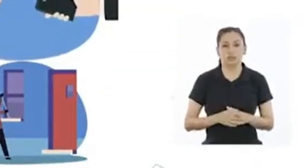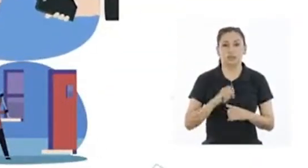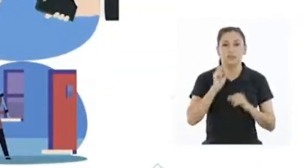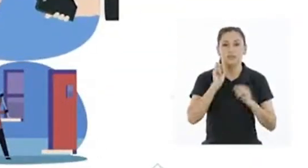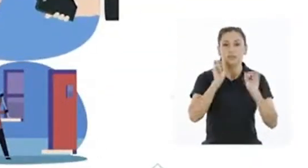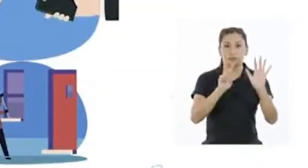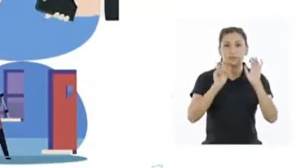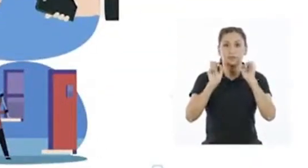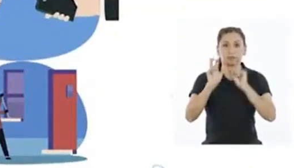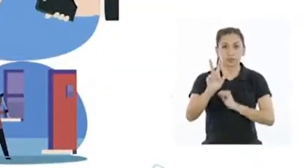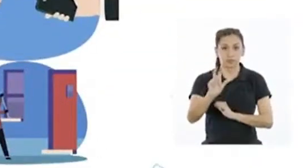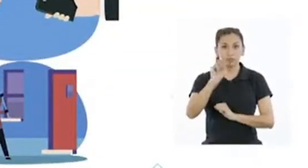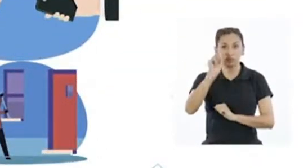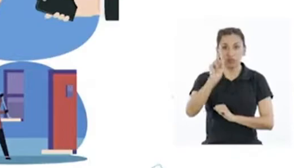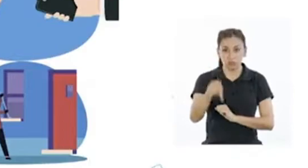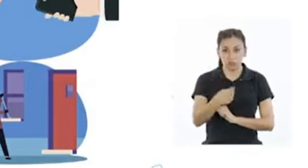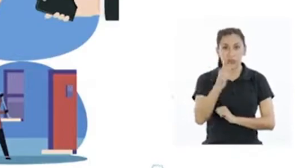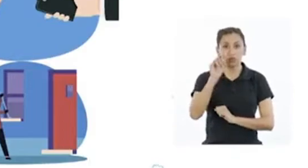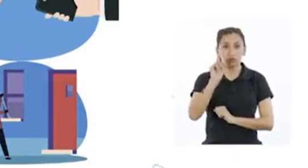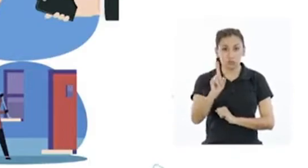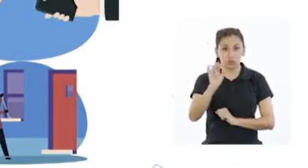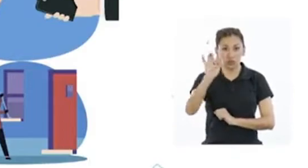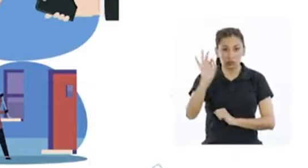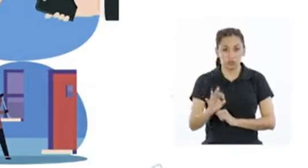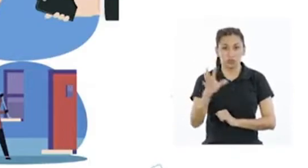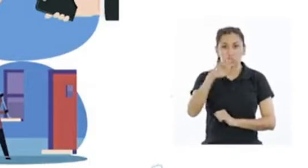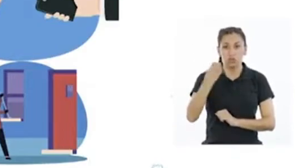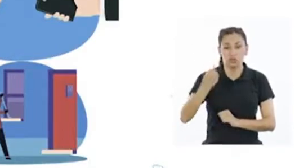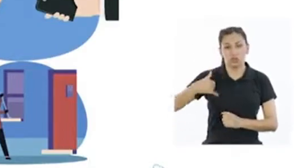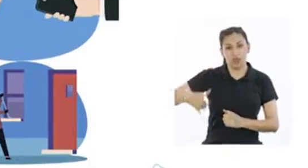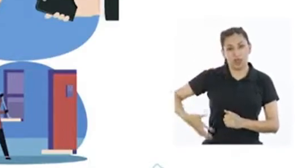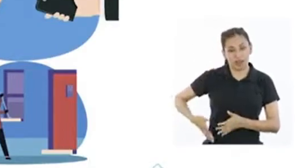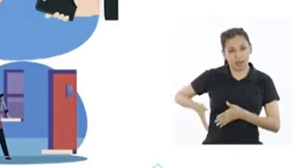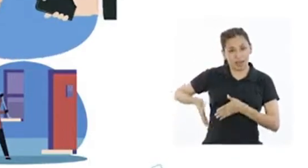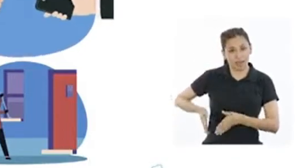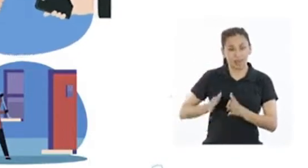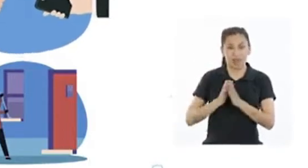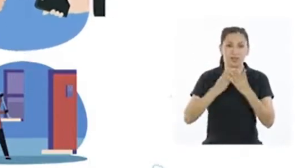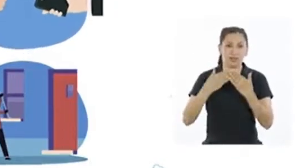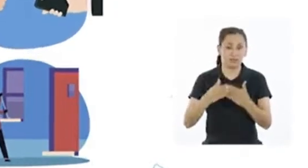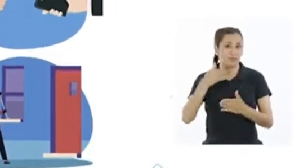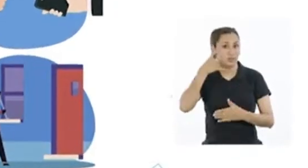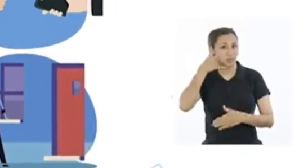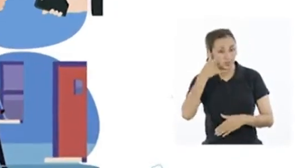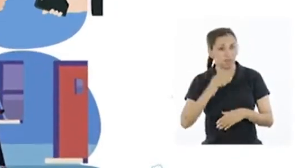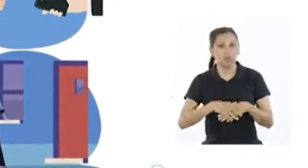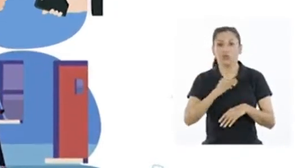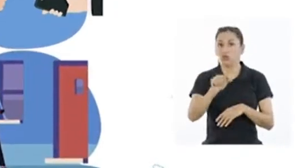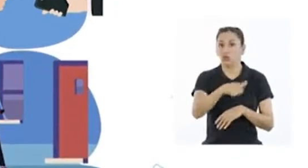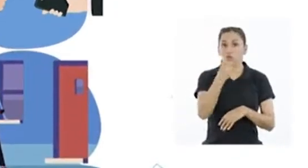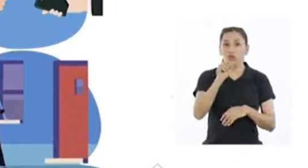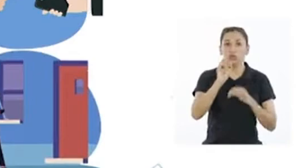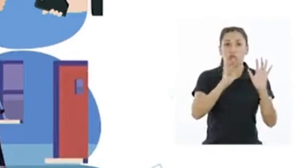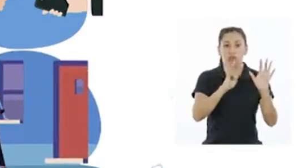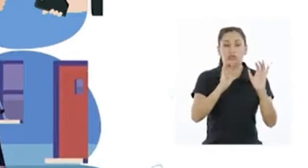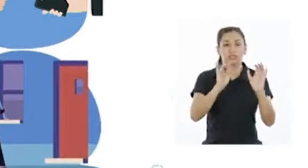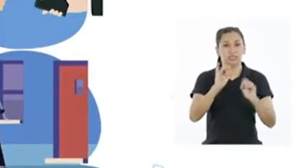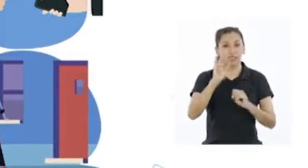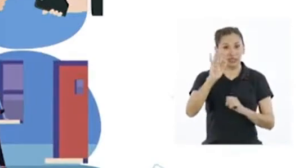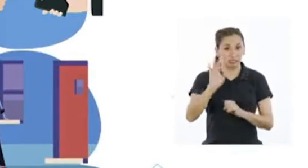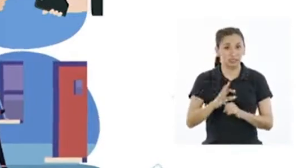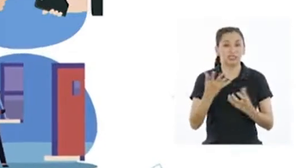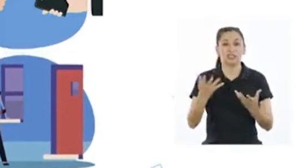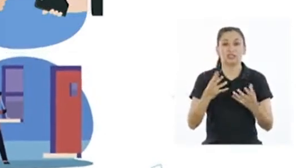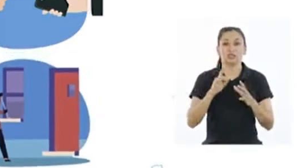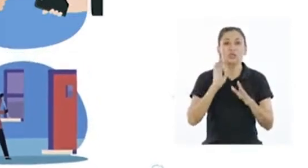En un 73,1% el robo de dinero, cartera, celular. mientras que en un 67,1% el